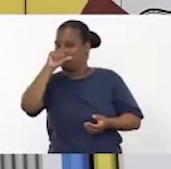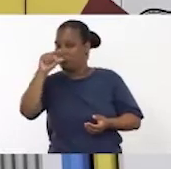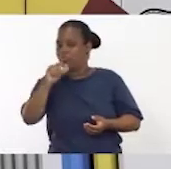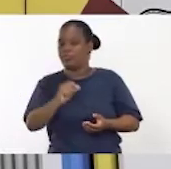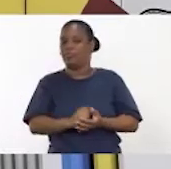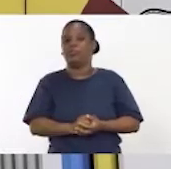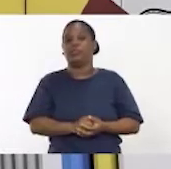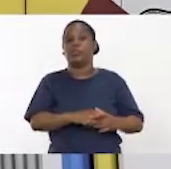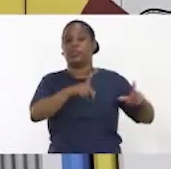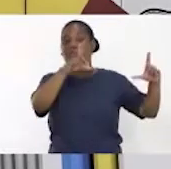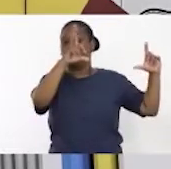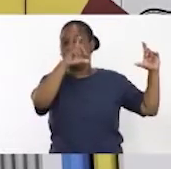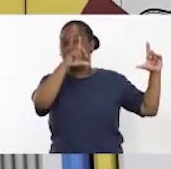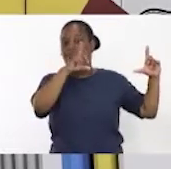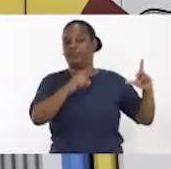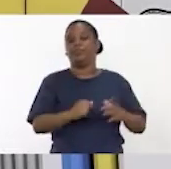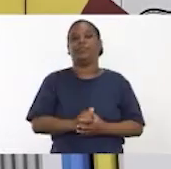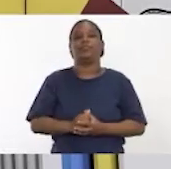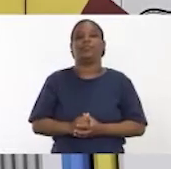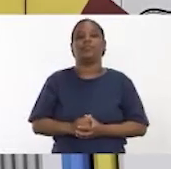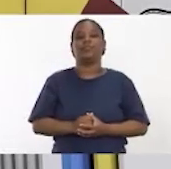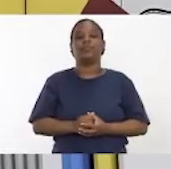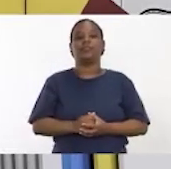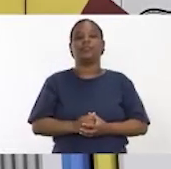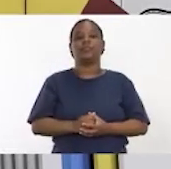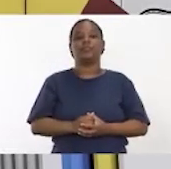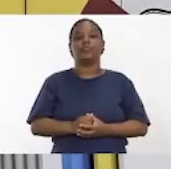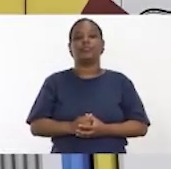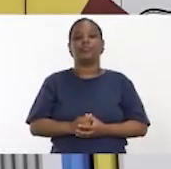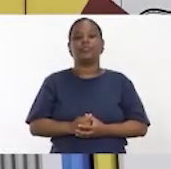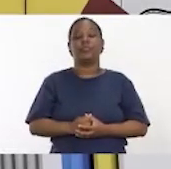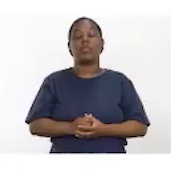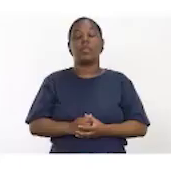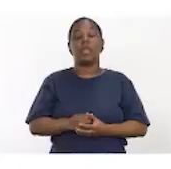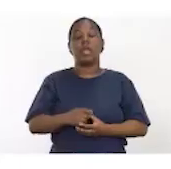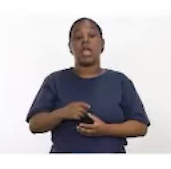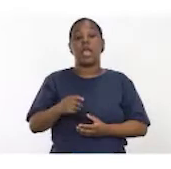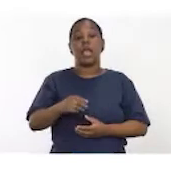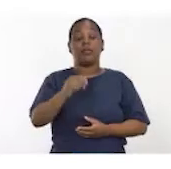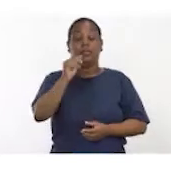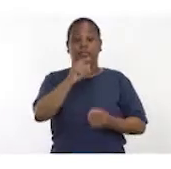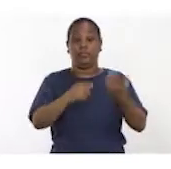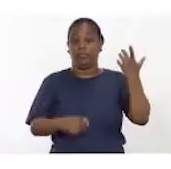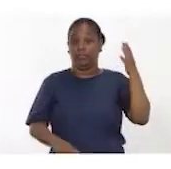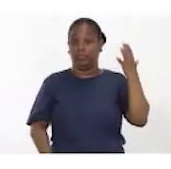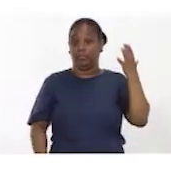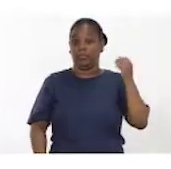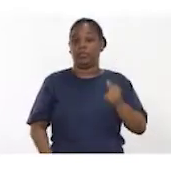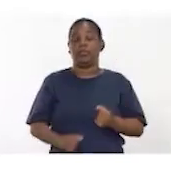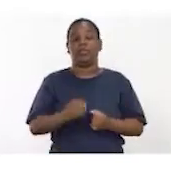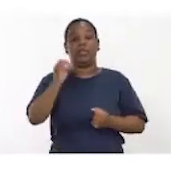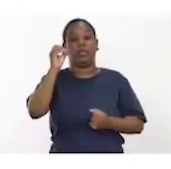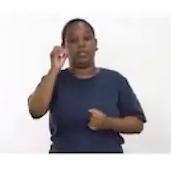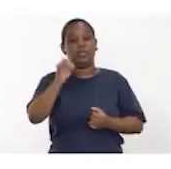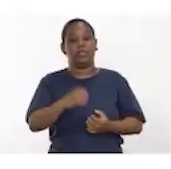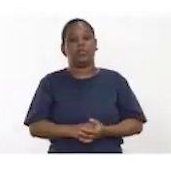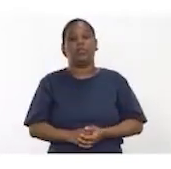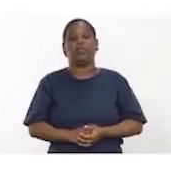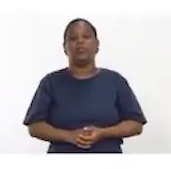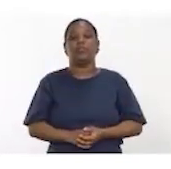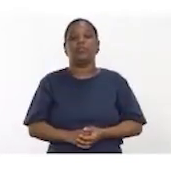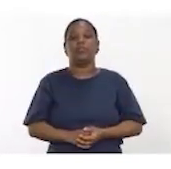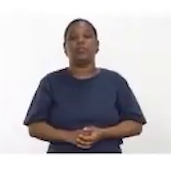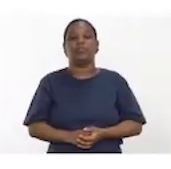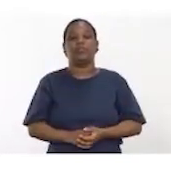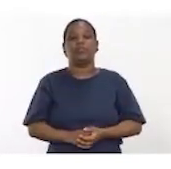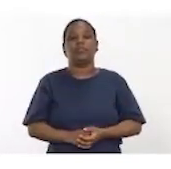completica como la tenemos en pantalla. El miembro de la izquierda es